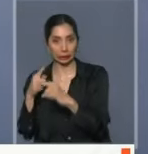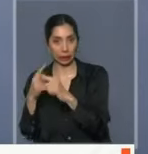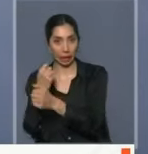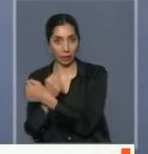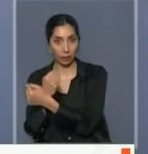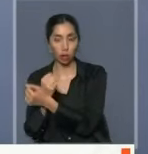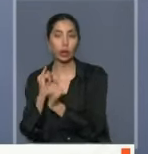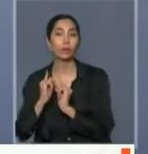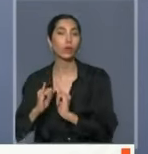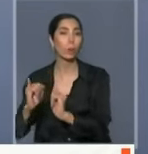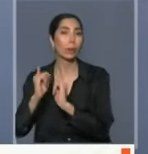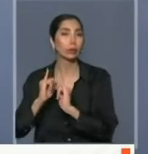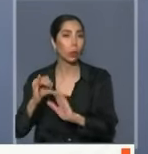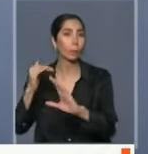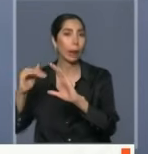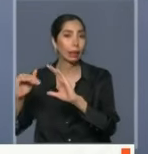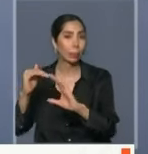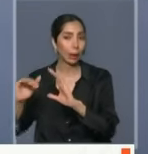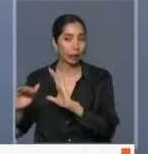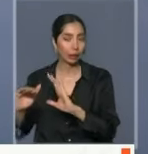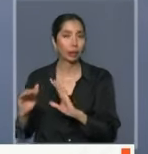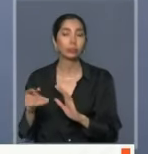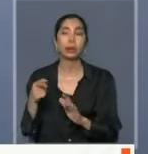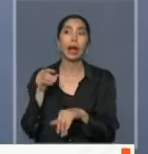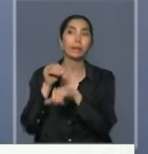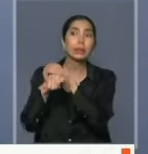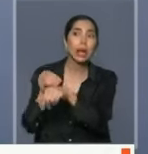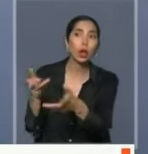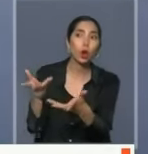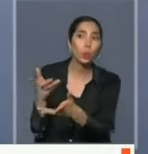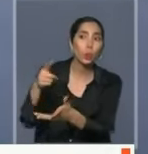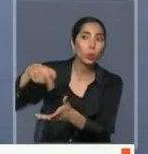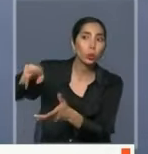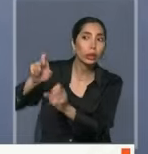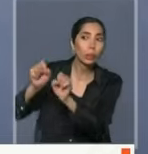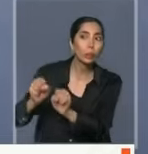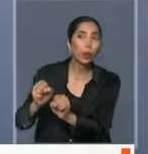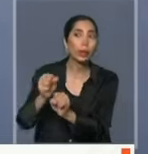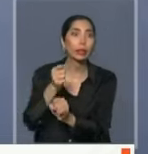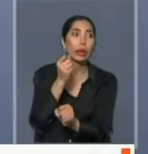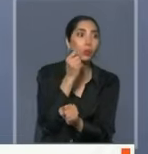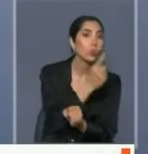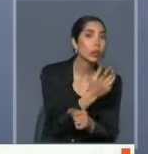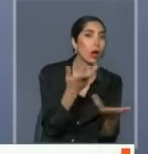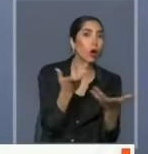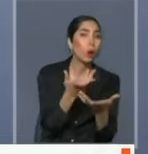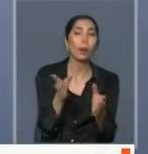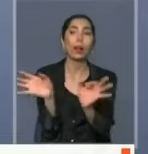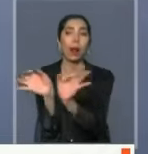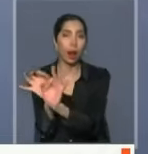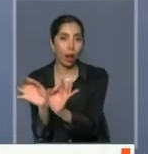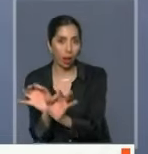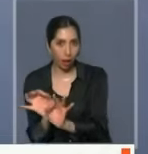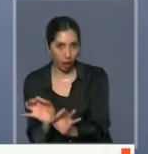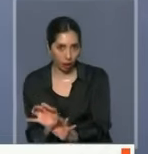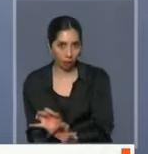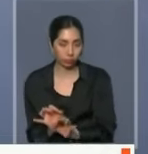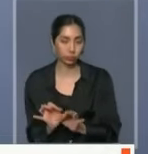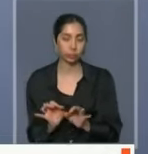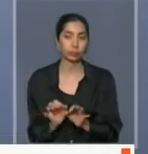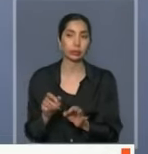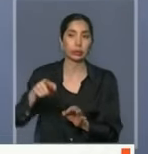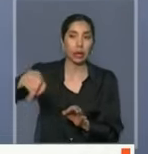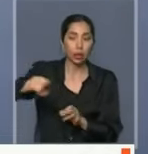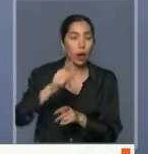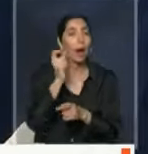en una comisaría para poder obtener la devolución de un vehículo y cuáles son evidentemente los resguardos que tienen que tener para que no